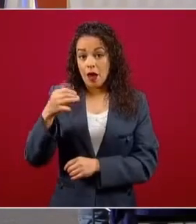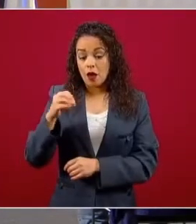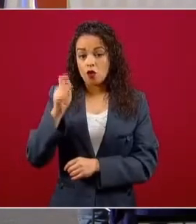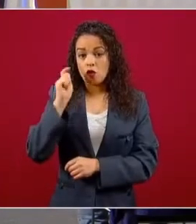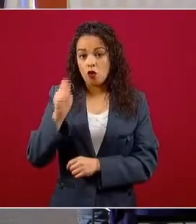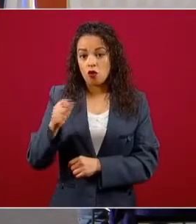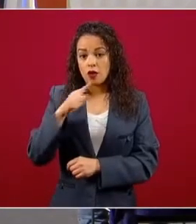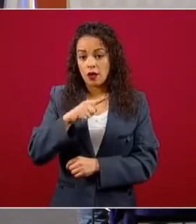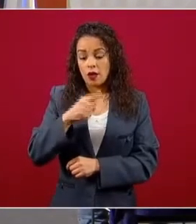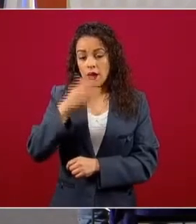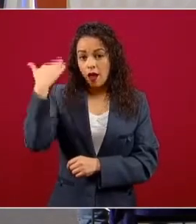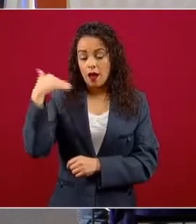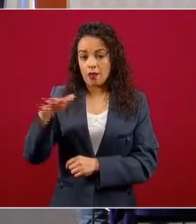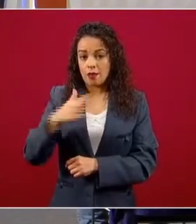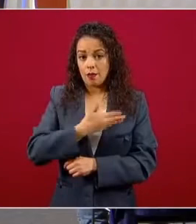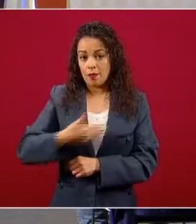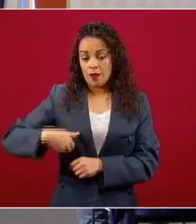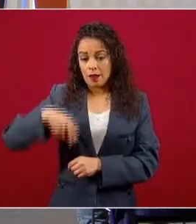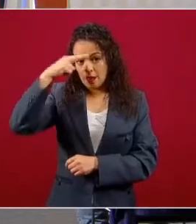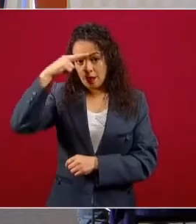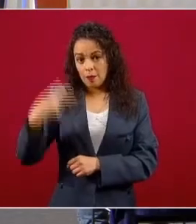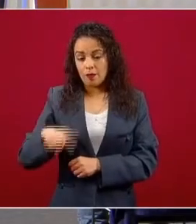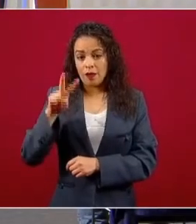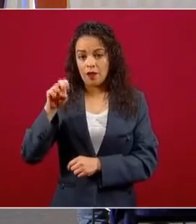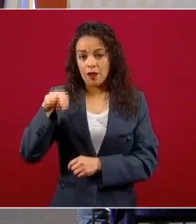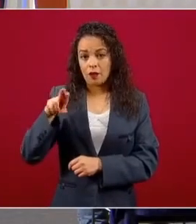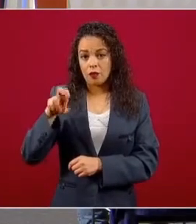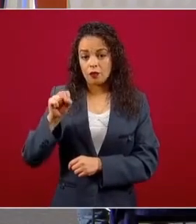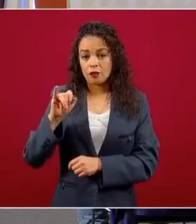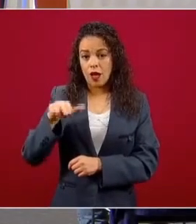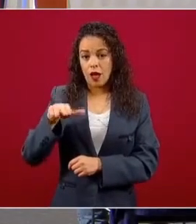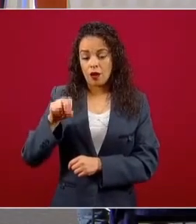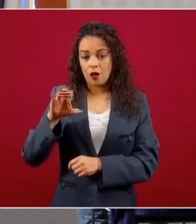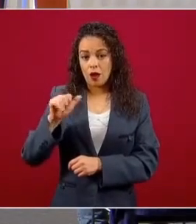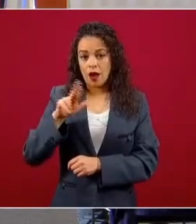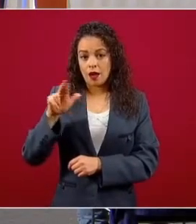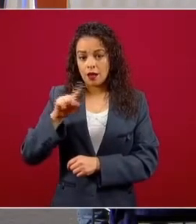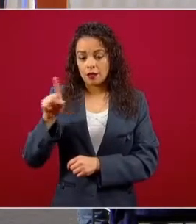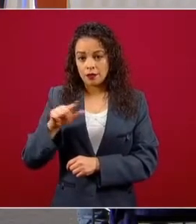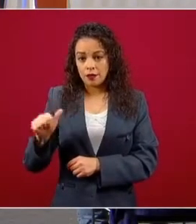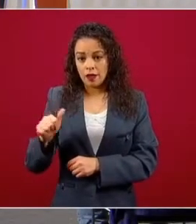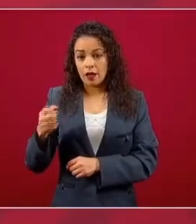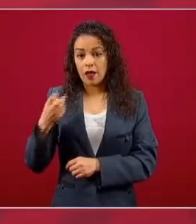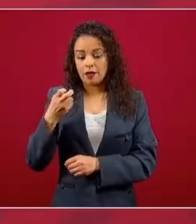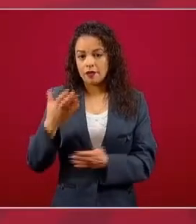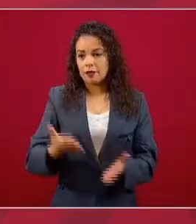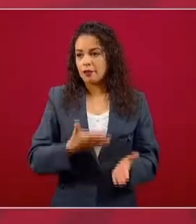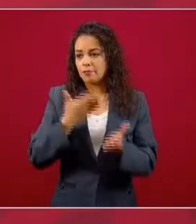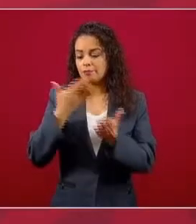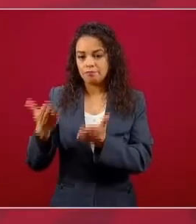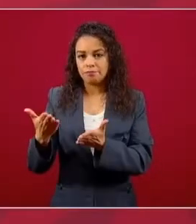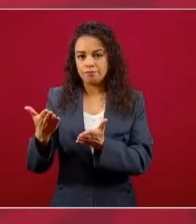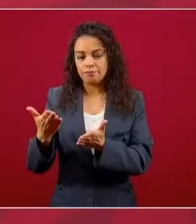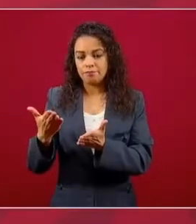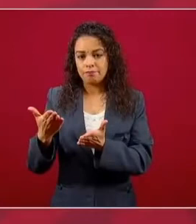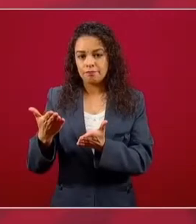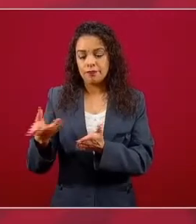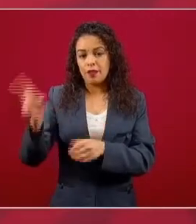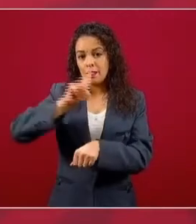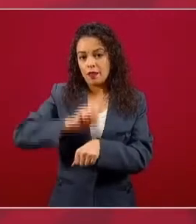presidente de mexico se decretó celebrar en esta fecha al magisterio